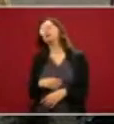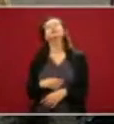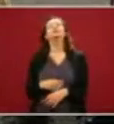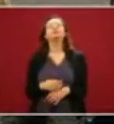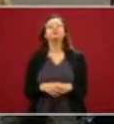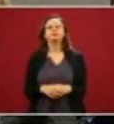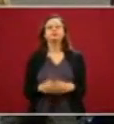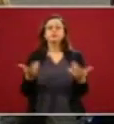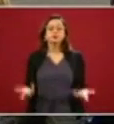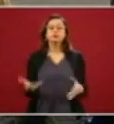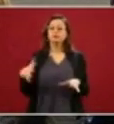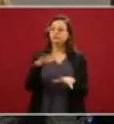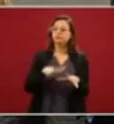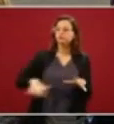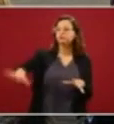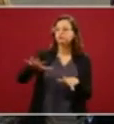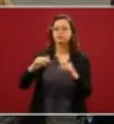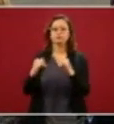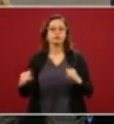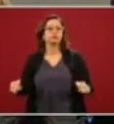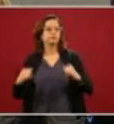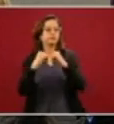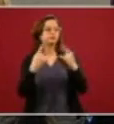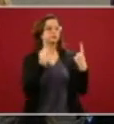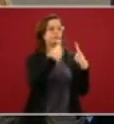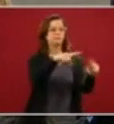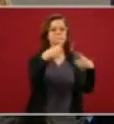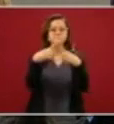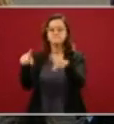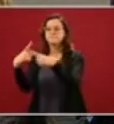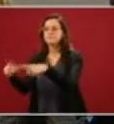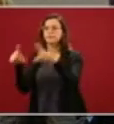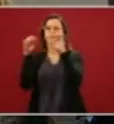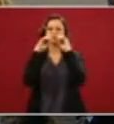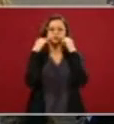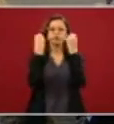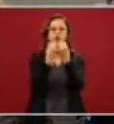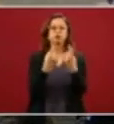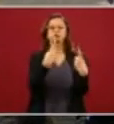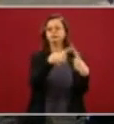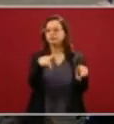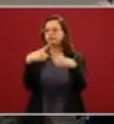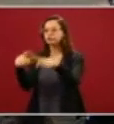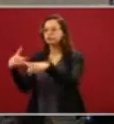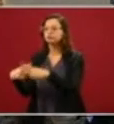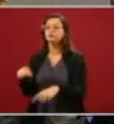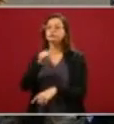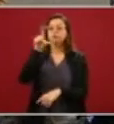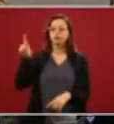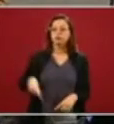por diversas instituciones, diversas organizaciones del sector público, de los